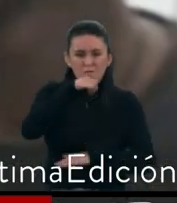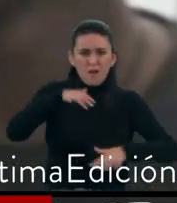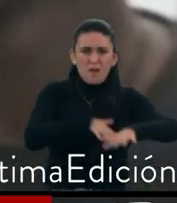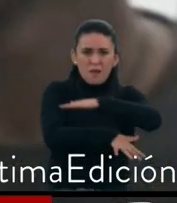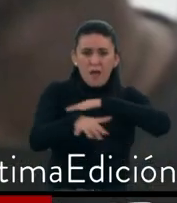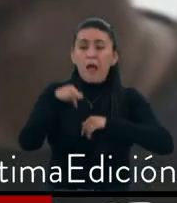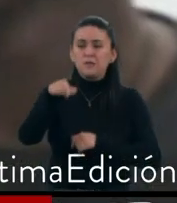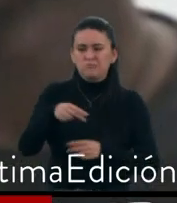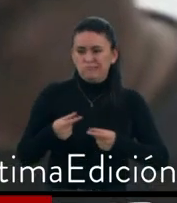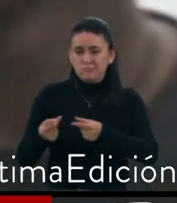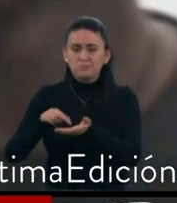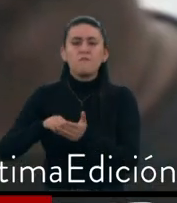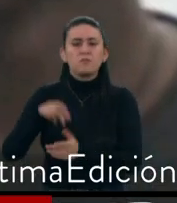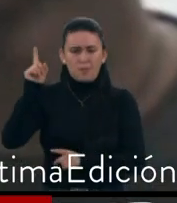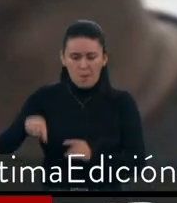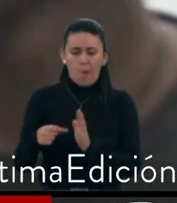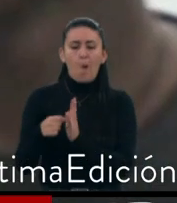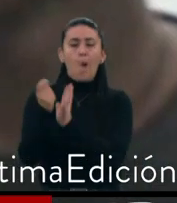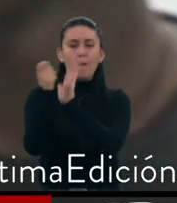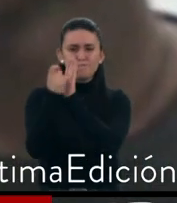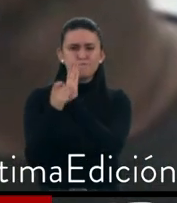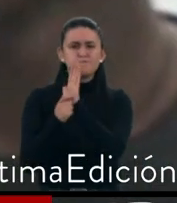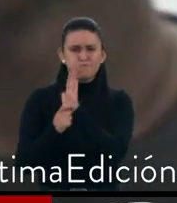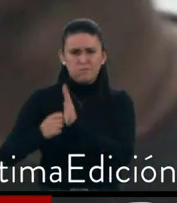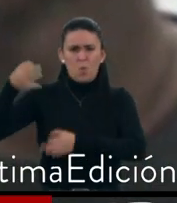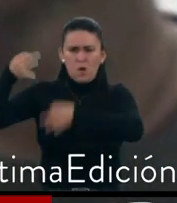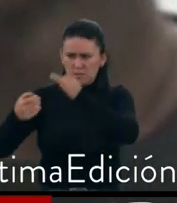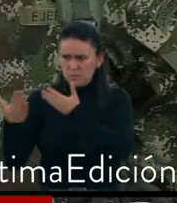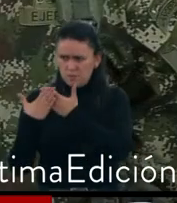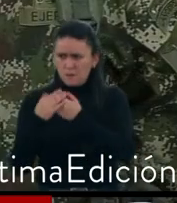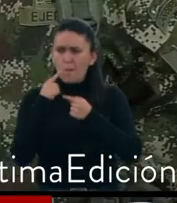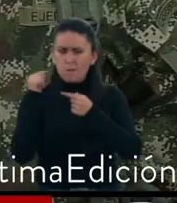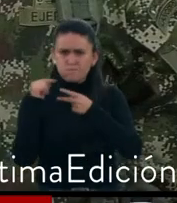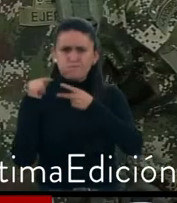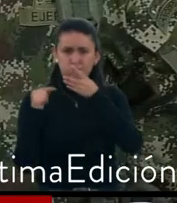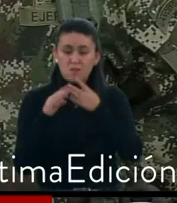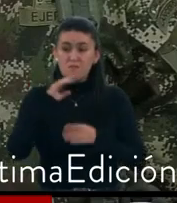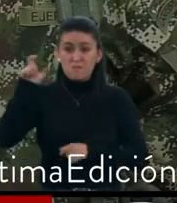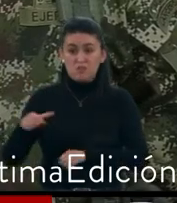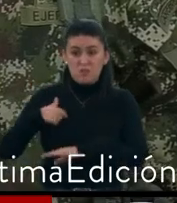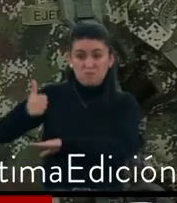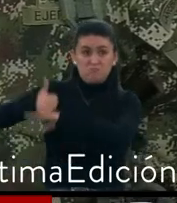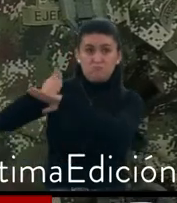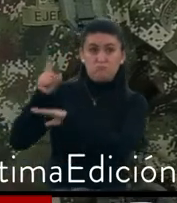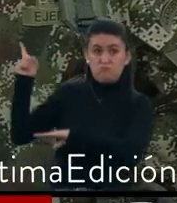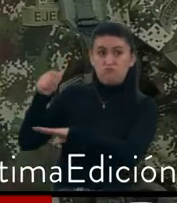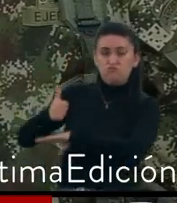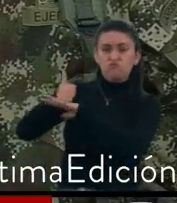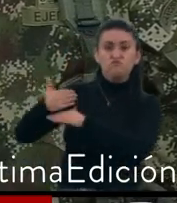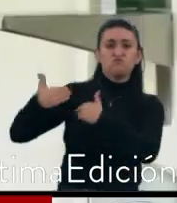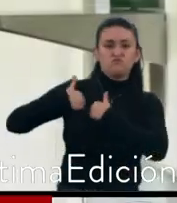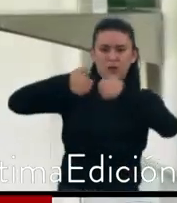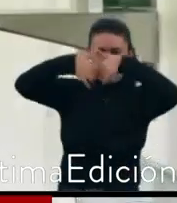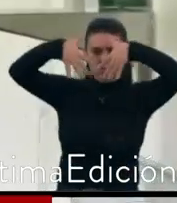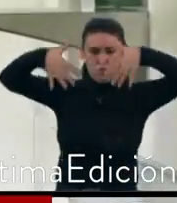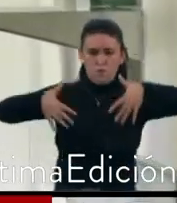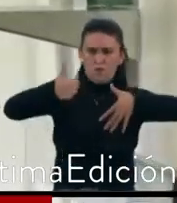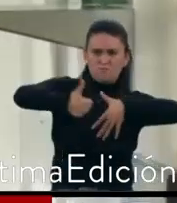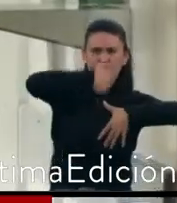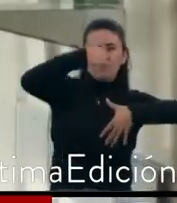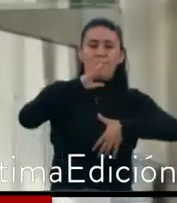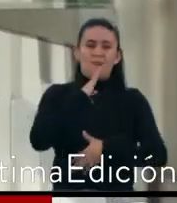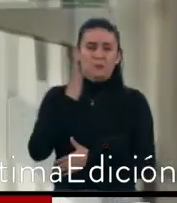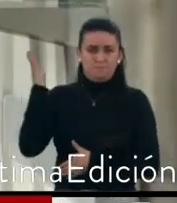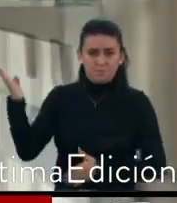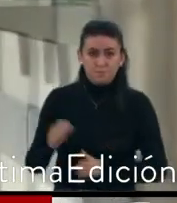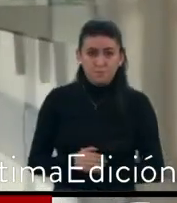Y alias Yonti, Freddy Quejada, alias Ganja, es cabecilla de esta estructura delincuencial. El testimonio de